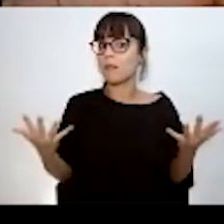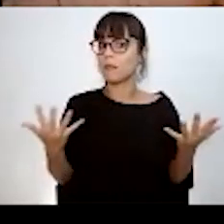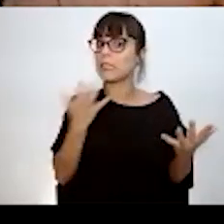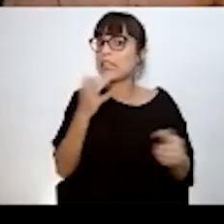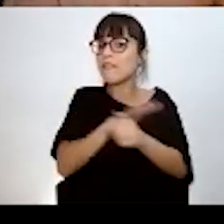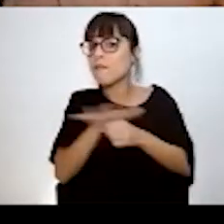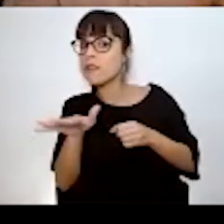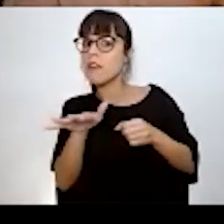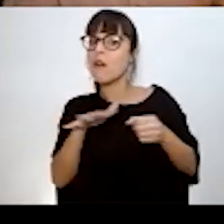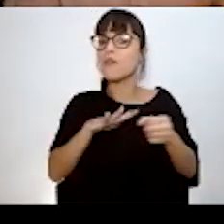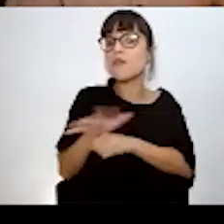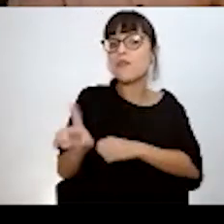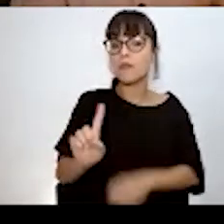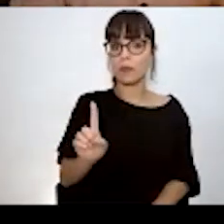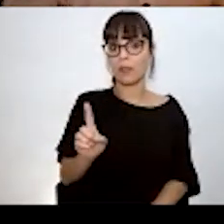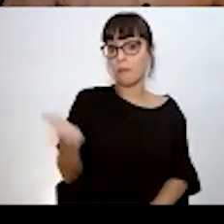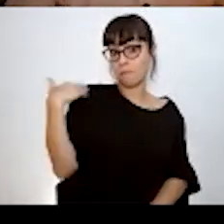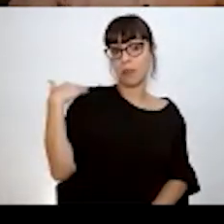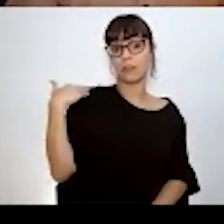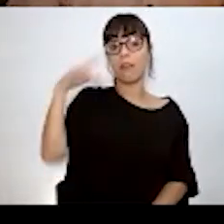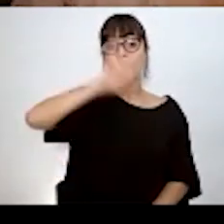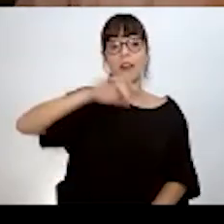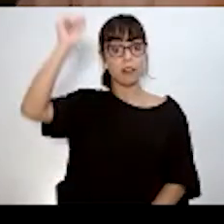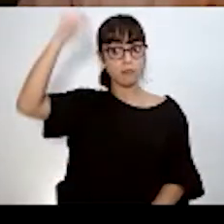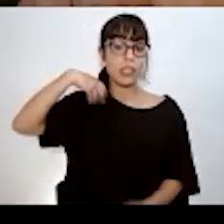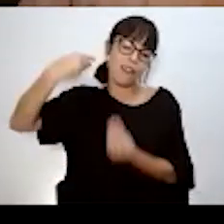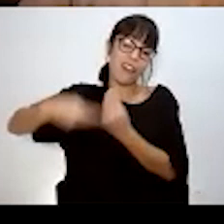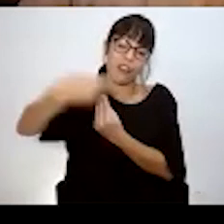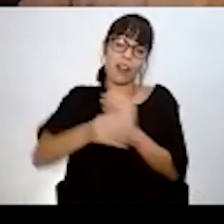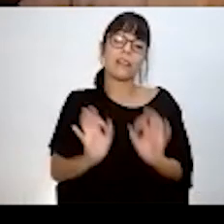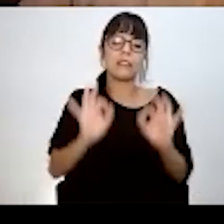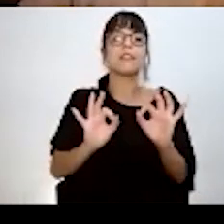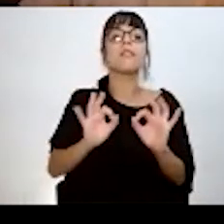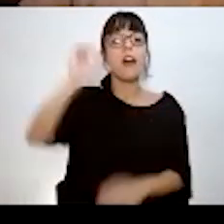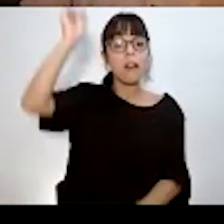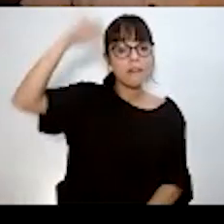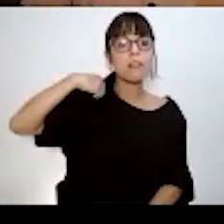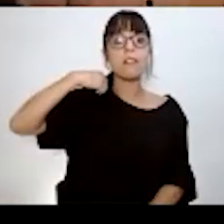En el desarrollo histórico de las antiguas poblaciones de Gran Canaria, fundamentalmente, ¿no?